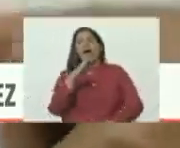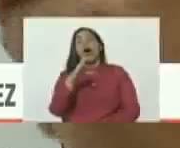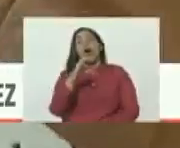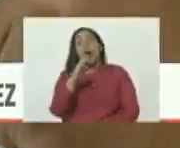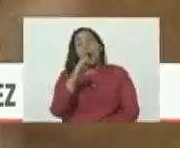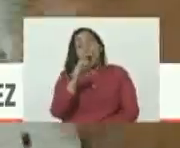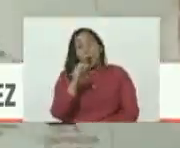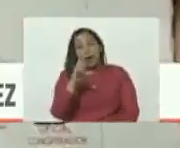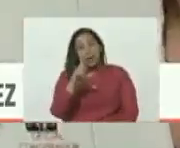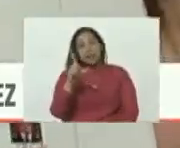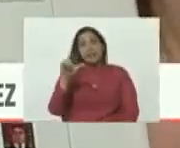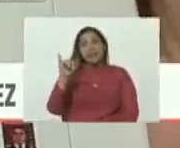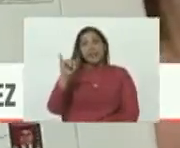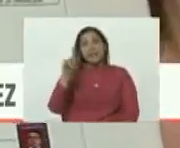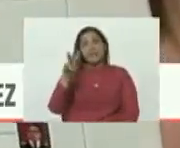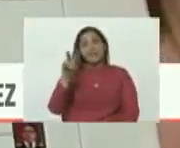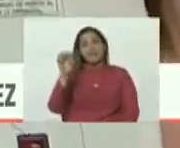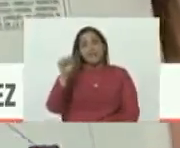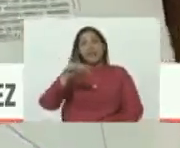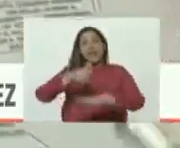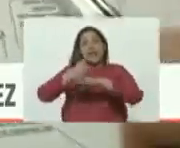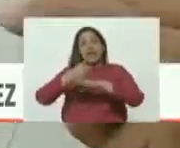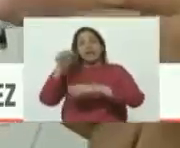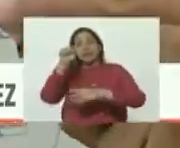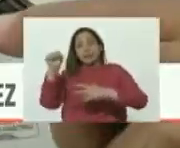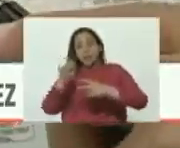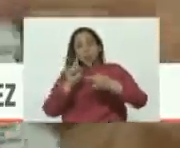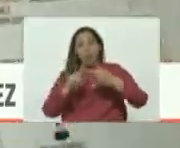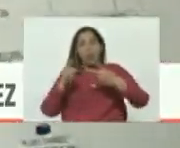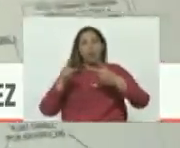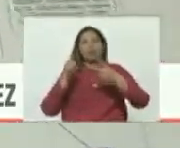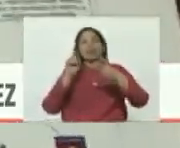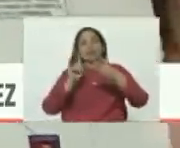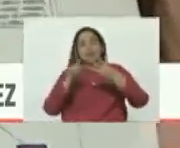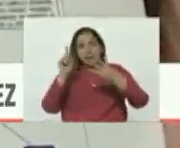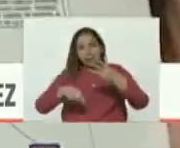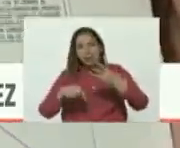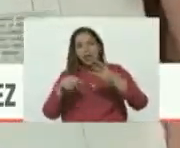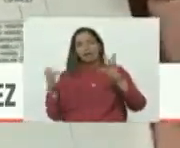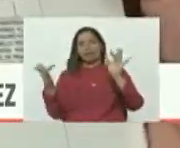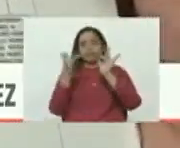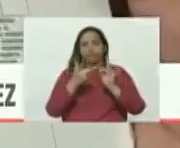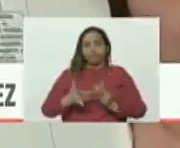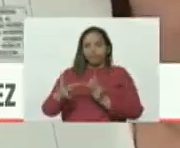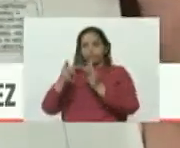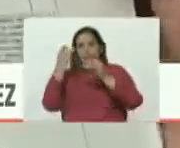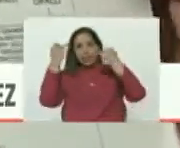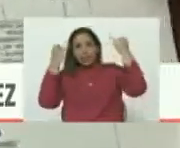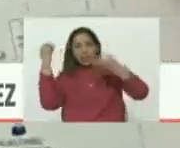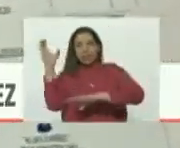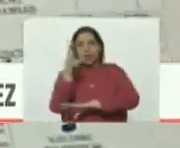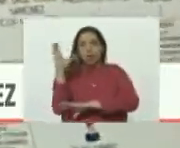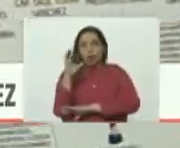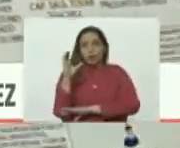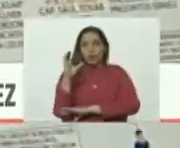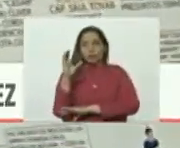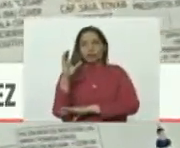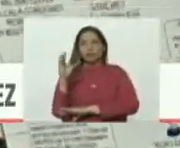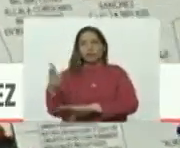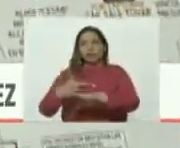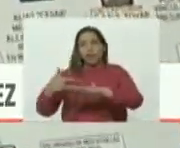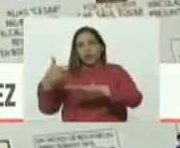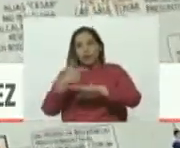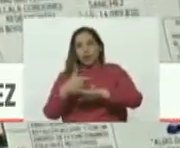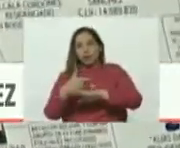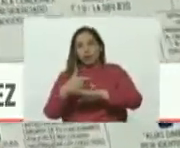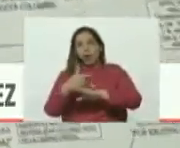vez es el jefe de alias Simón, hijo de Baduel, y que tiene los nexos directos con la inteligencia colombiana y con el gobierno de la